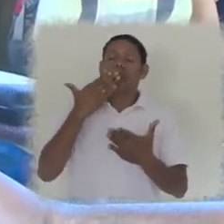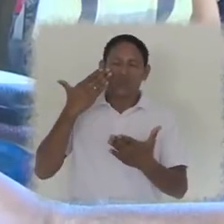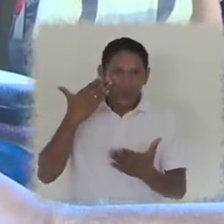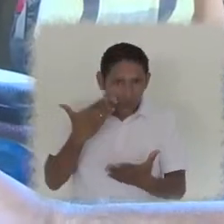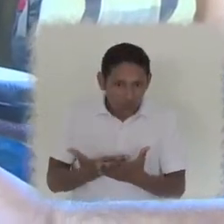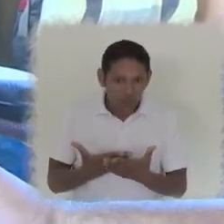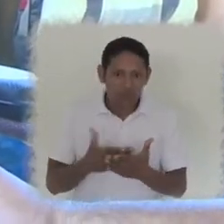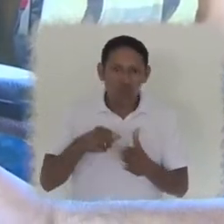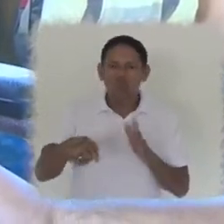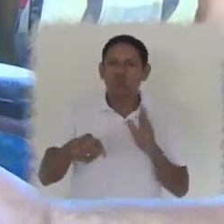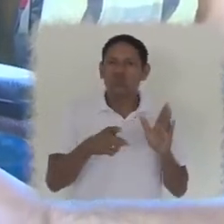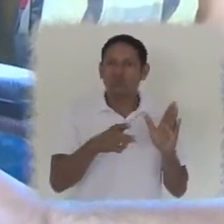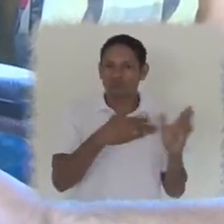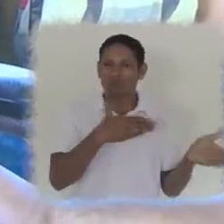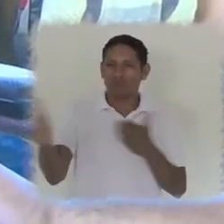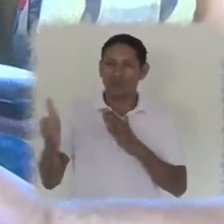crear